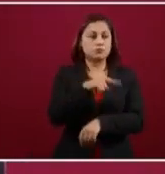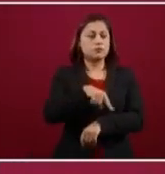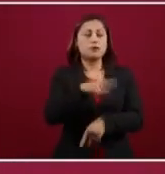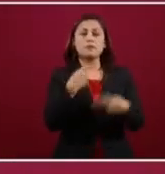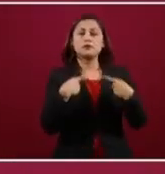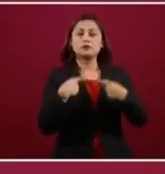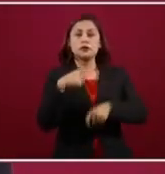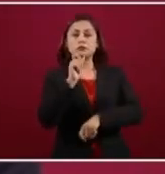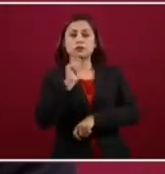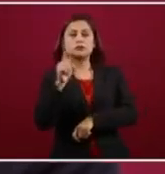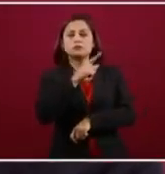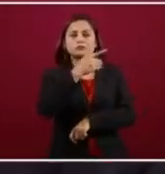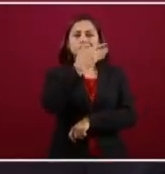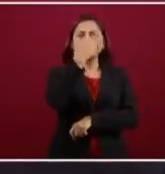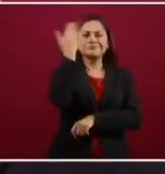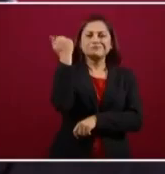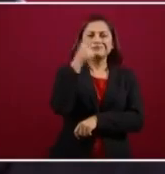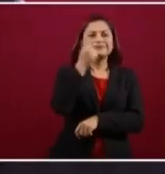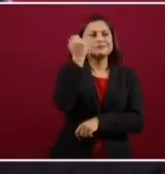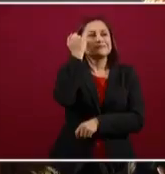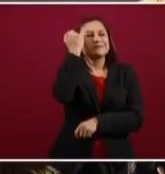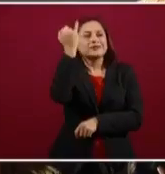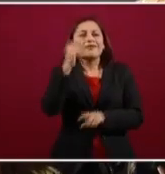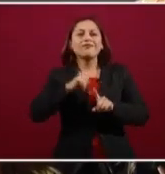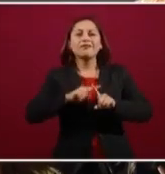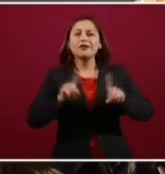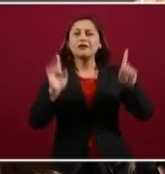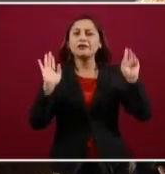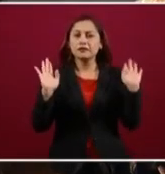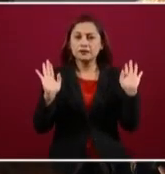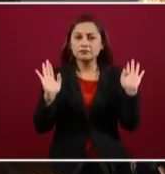Entonces estamos muy contentos porque